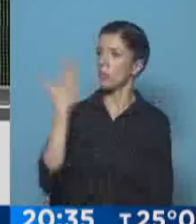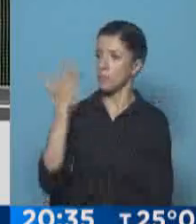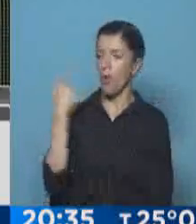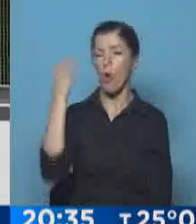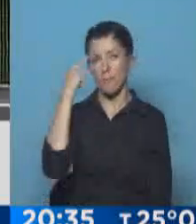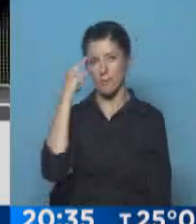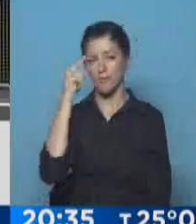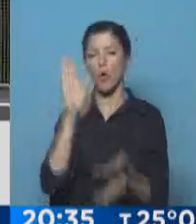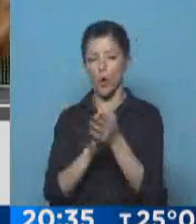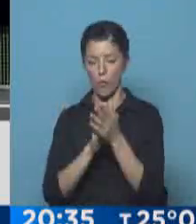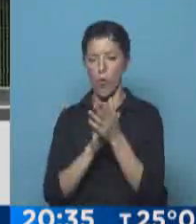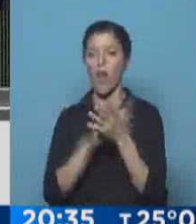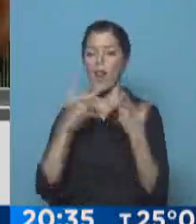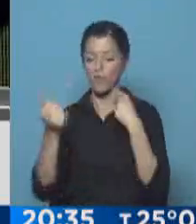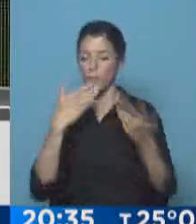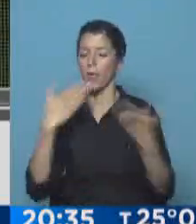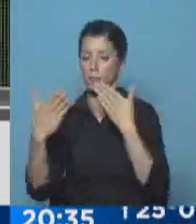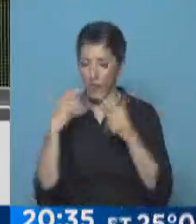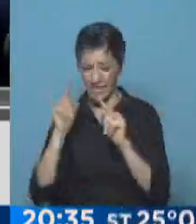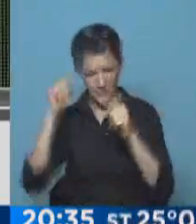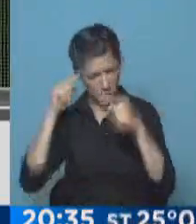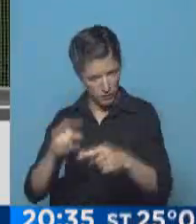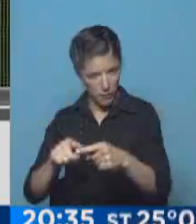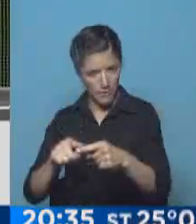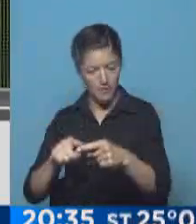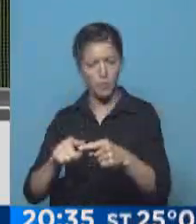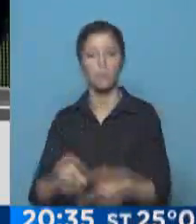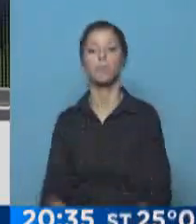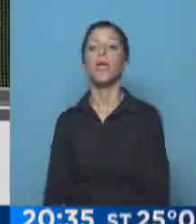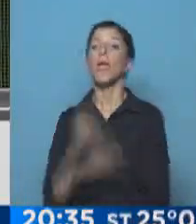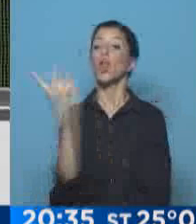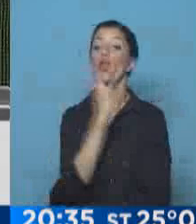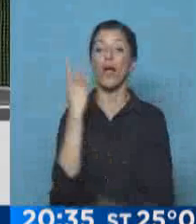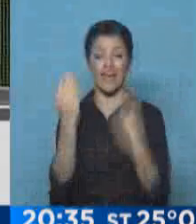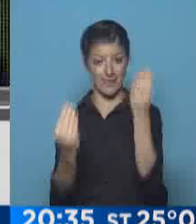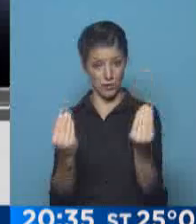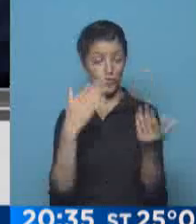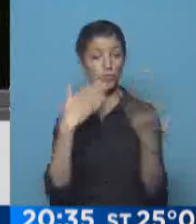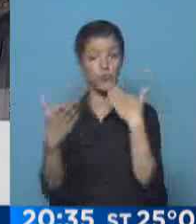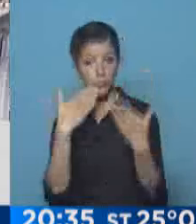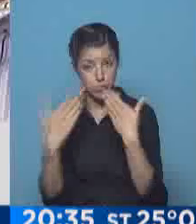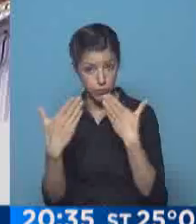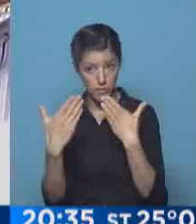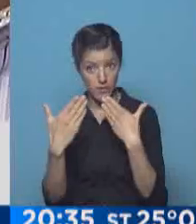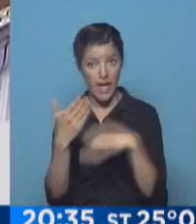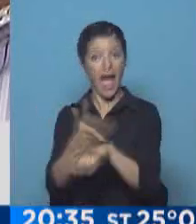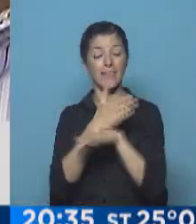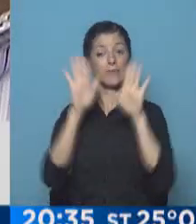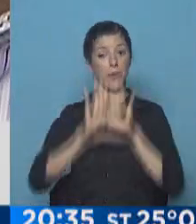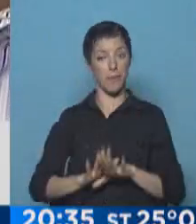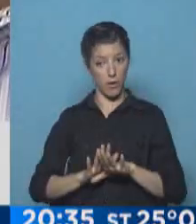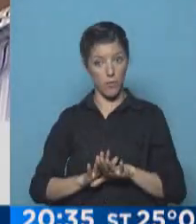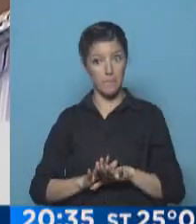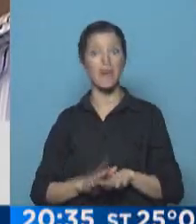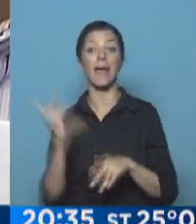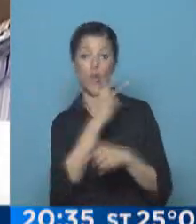la dinámica apunta a eso. O sea, el diálogo entre los candidatos esté pautado de manera tal de que pueda haber